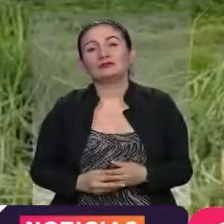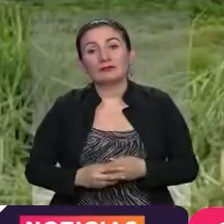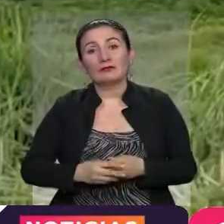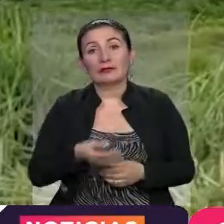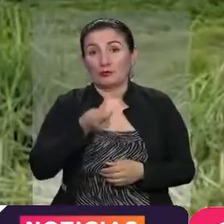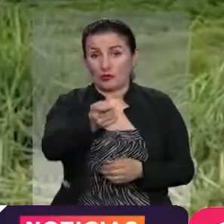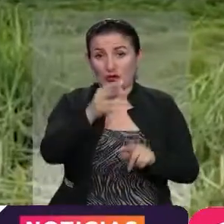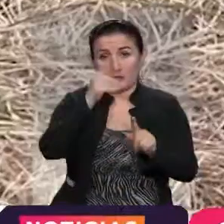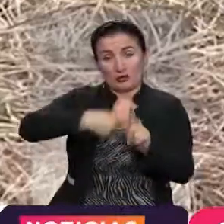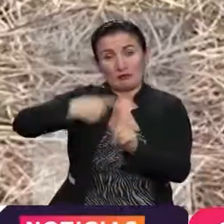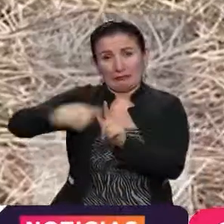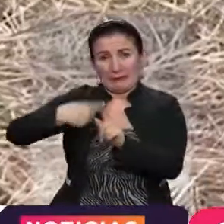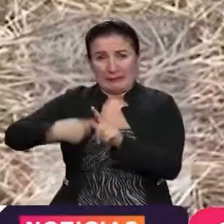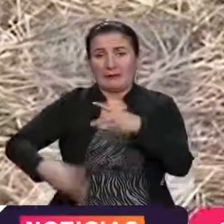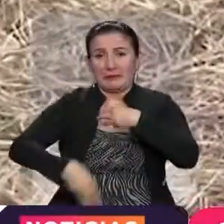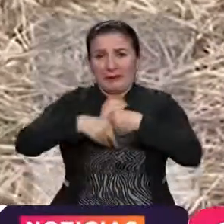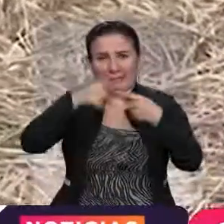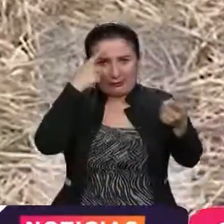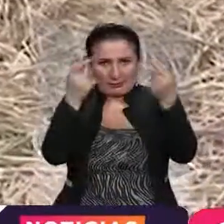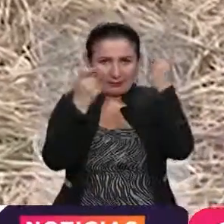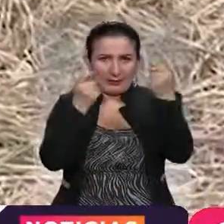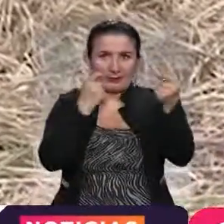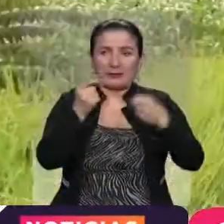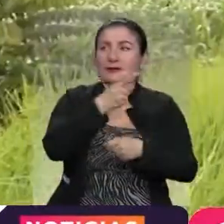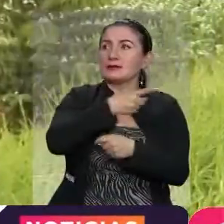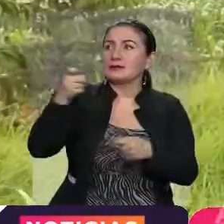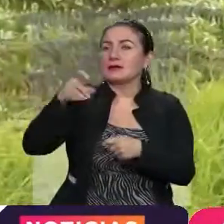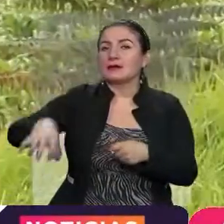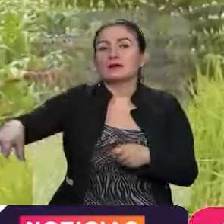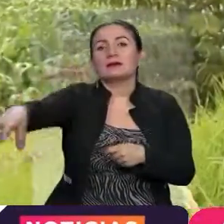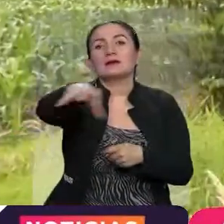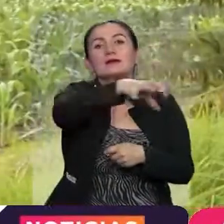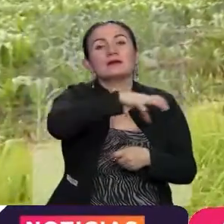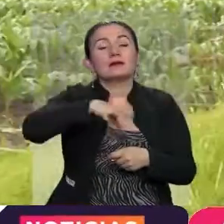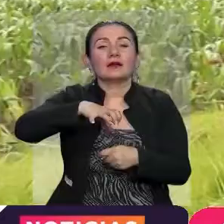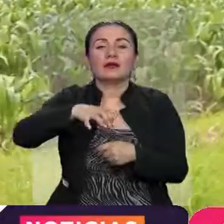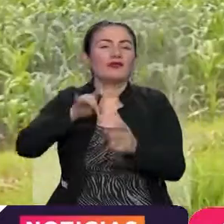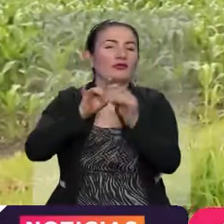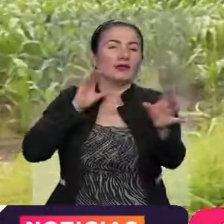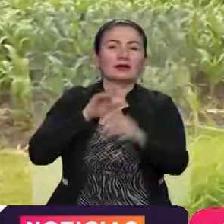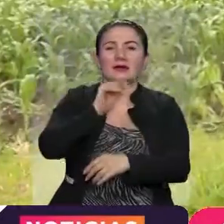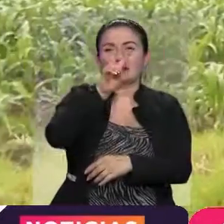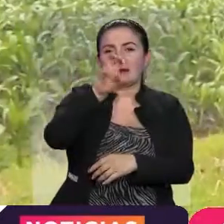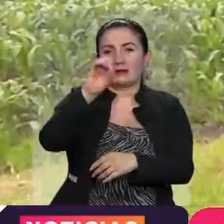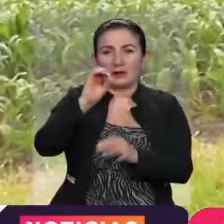los próximos meses esperan implementar estrategias en 100 hectáreas de la reserva. A la fecha ya van 70 conservadas.